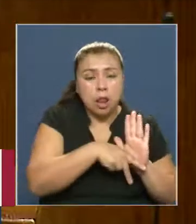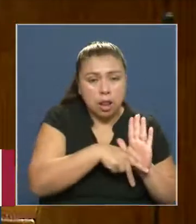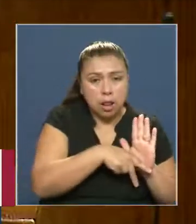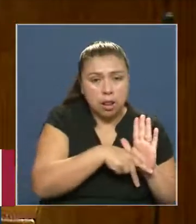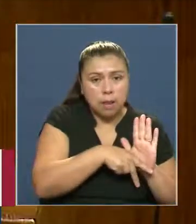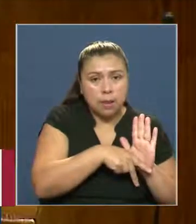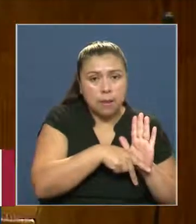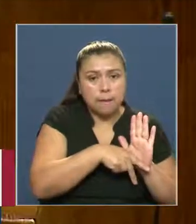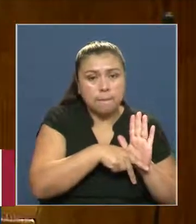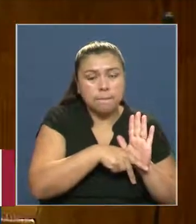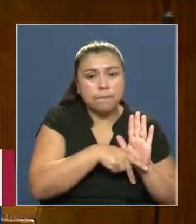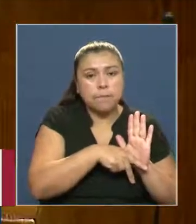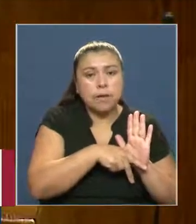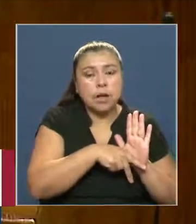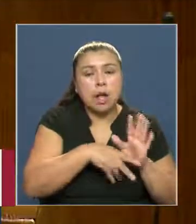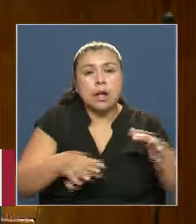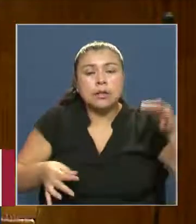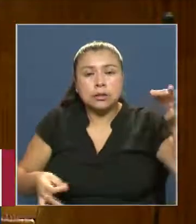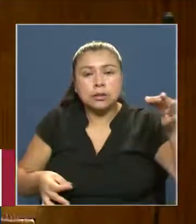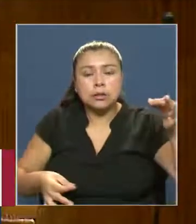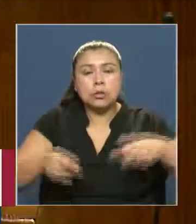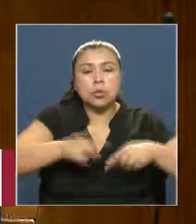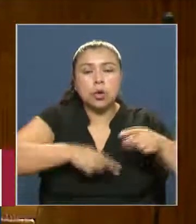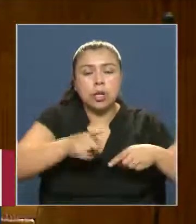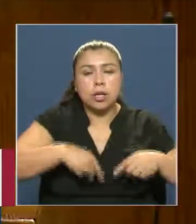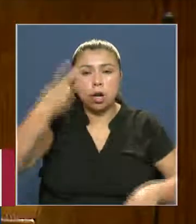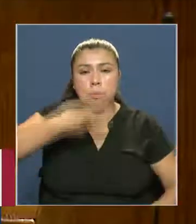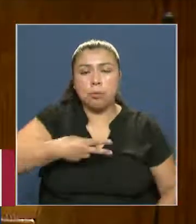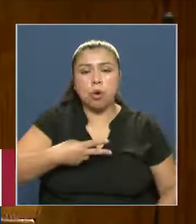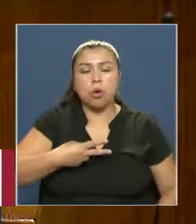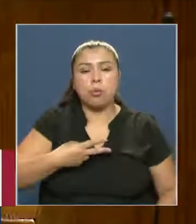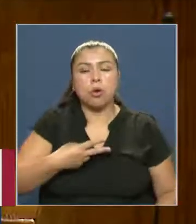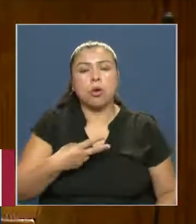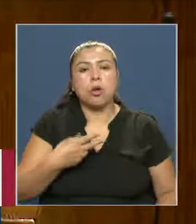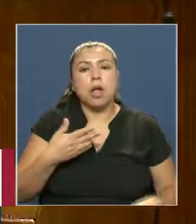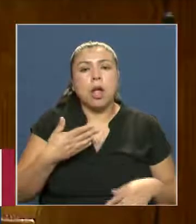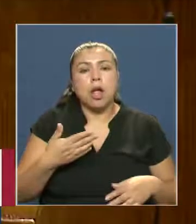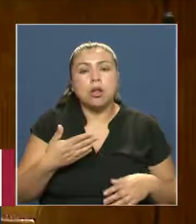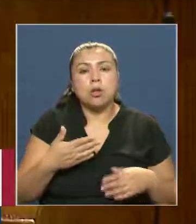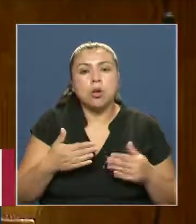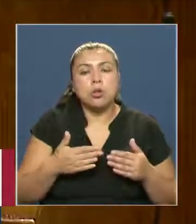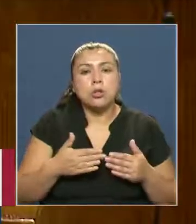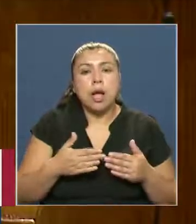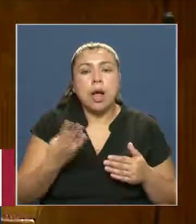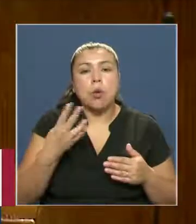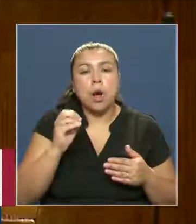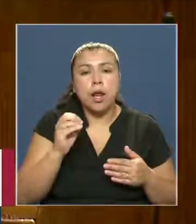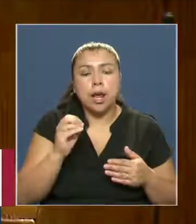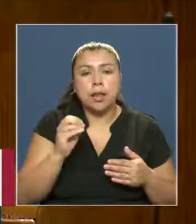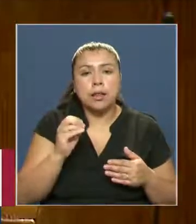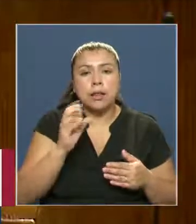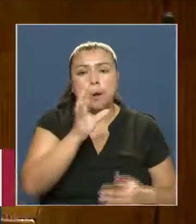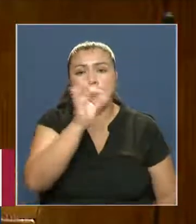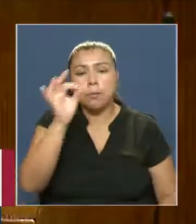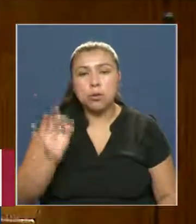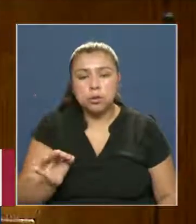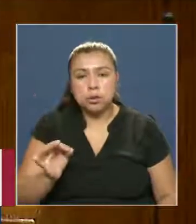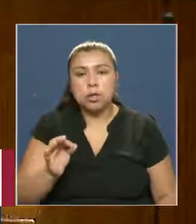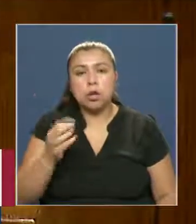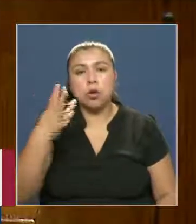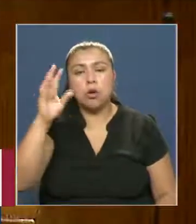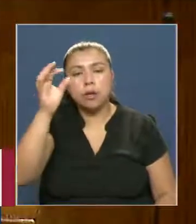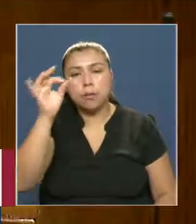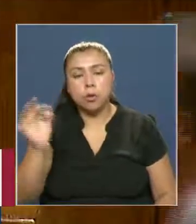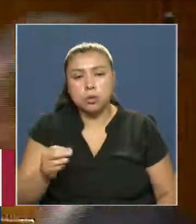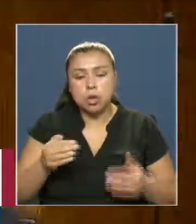la existencia de títulos de dominio sobre el espacio público. También se aumentó del 40 al 90% la exigencia